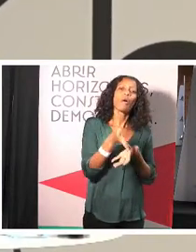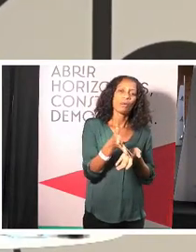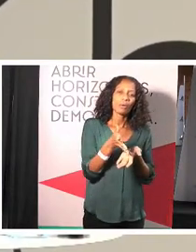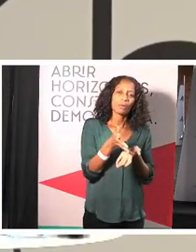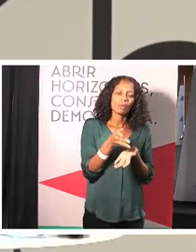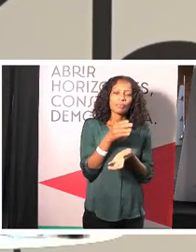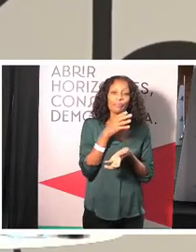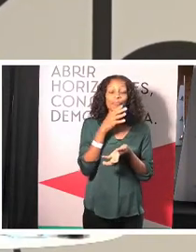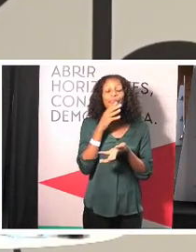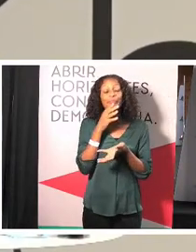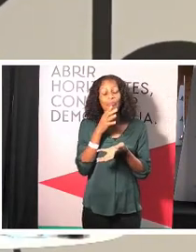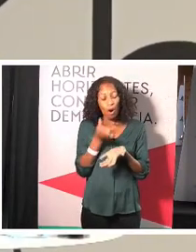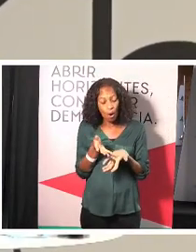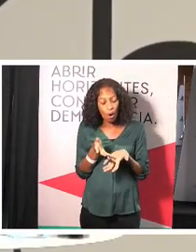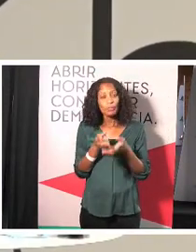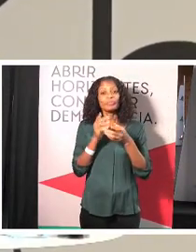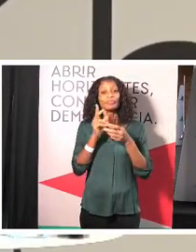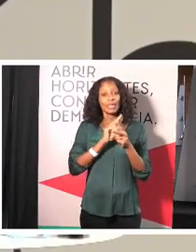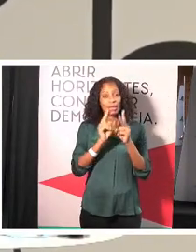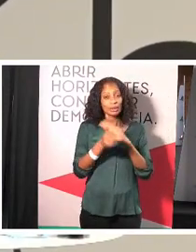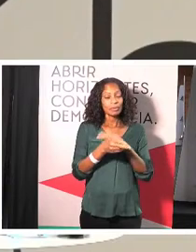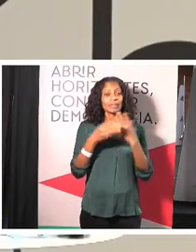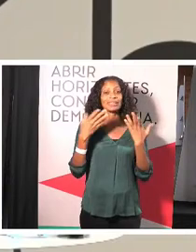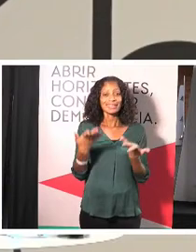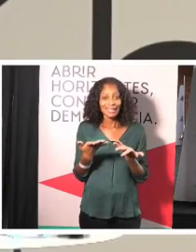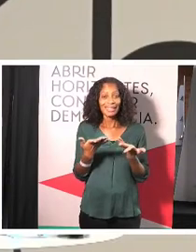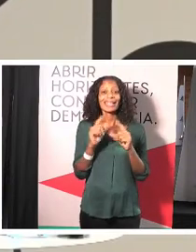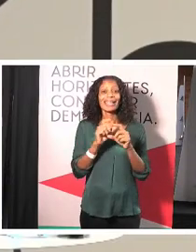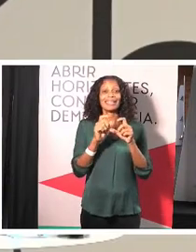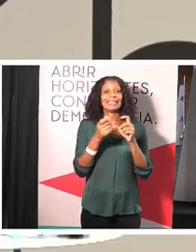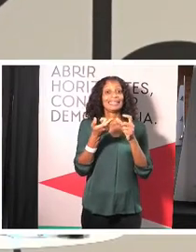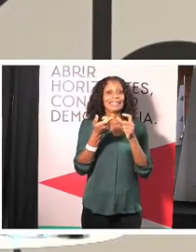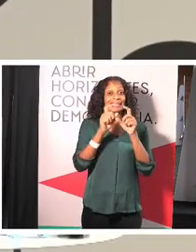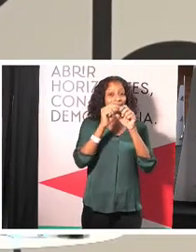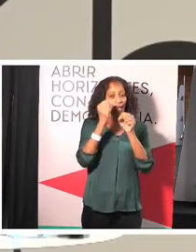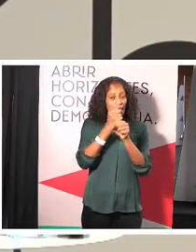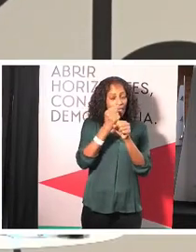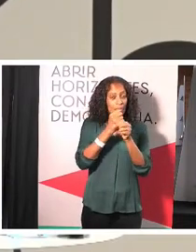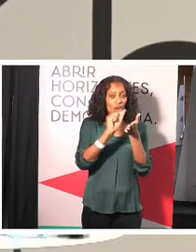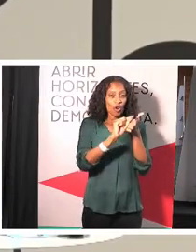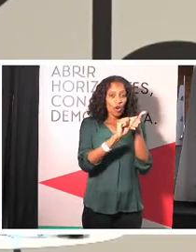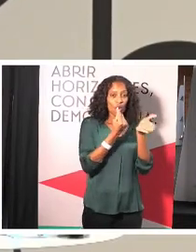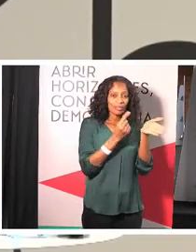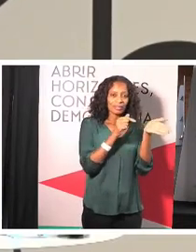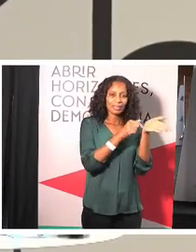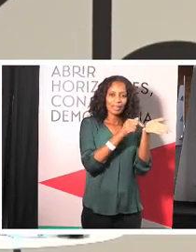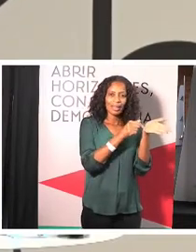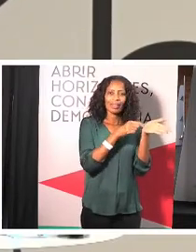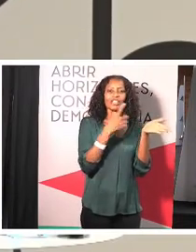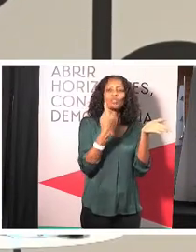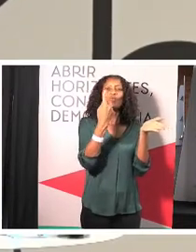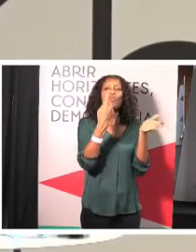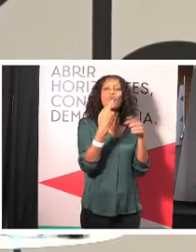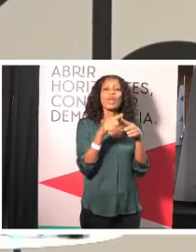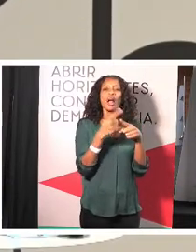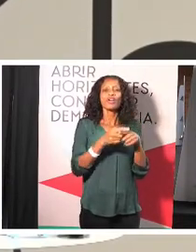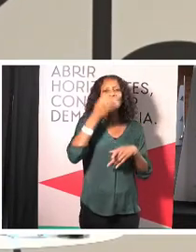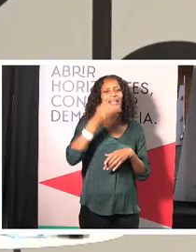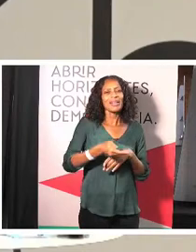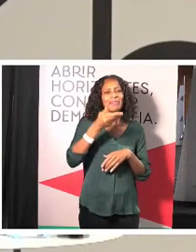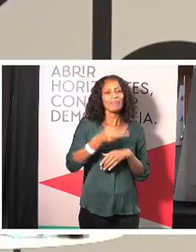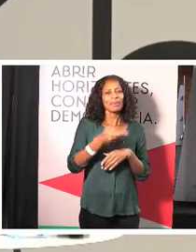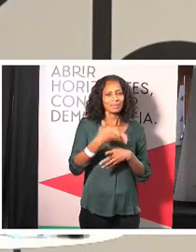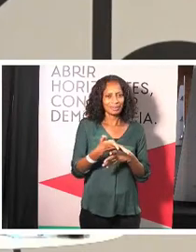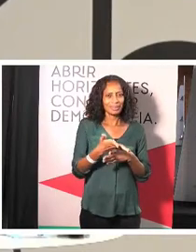de la sociedad industrial, de la sociedad capitalista, tiene un elemento que en ese momento le resulta suficiente a la persona